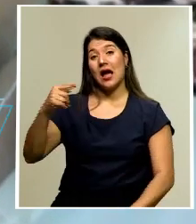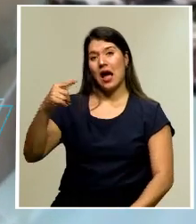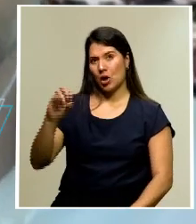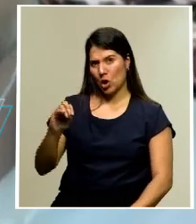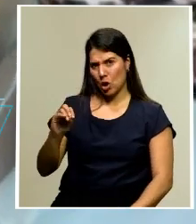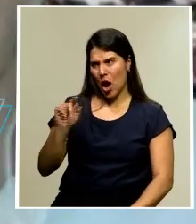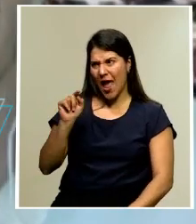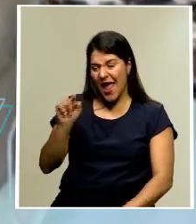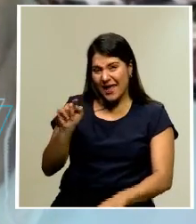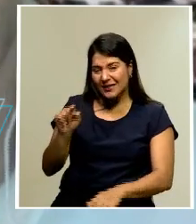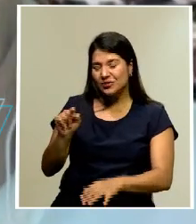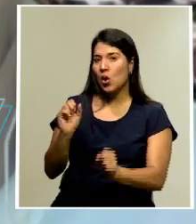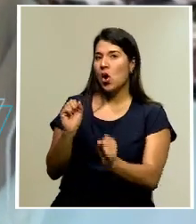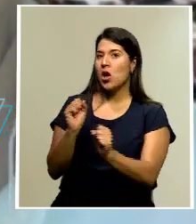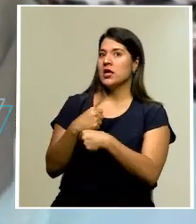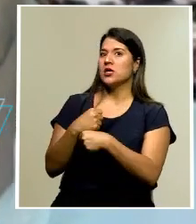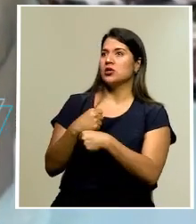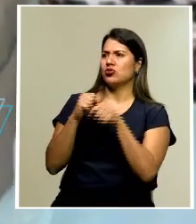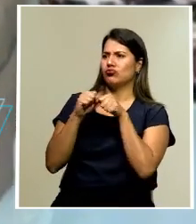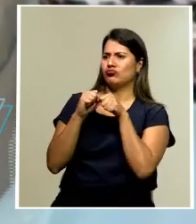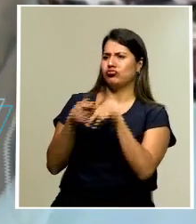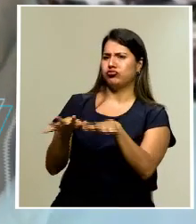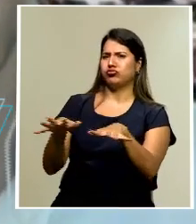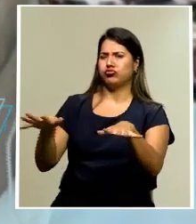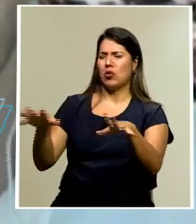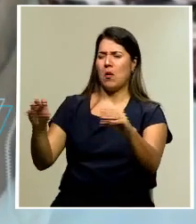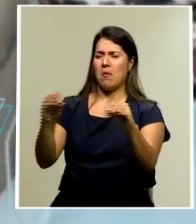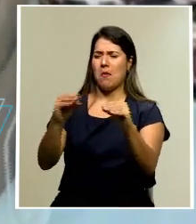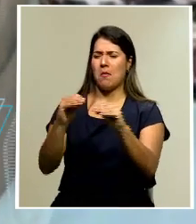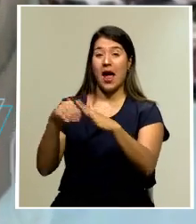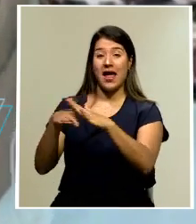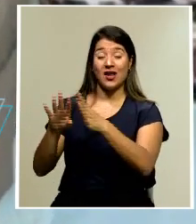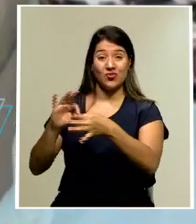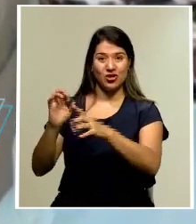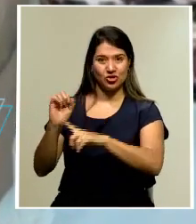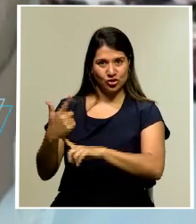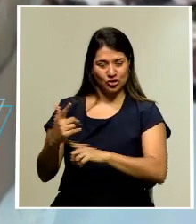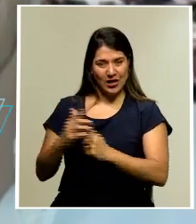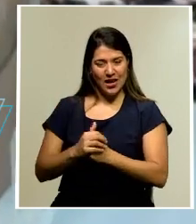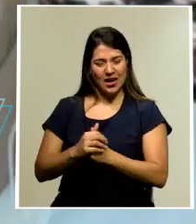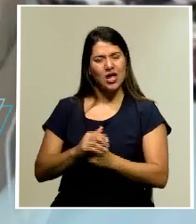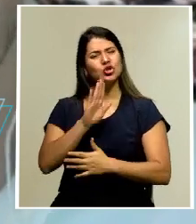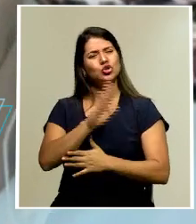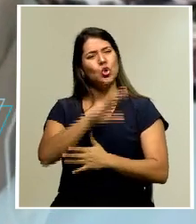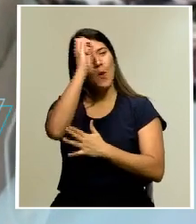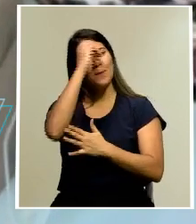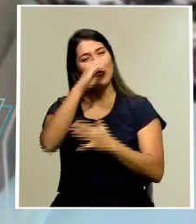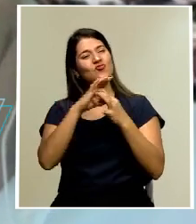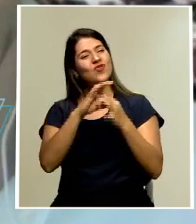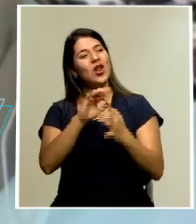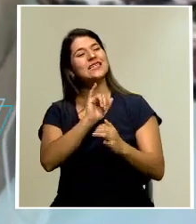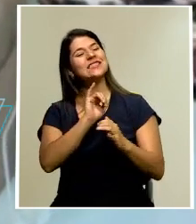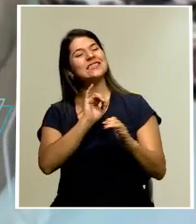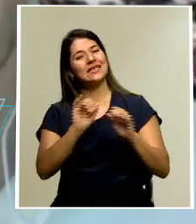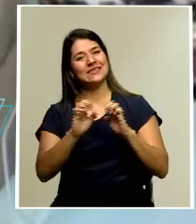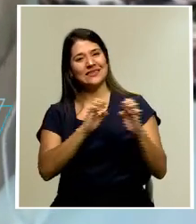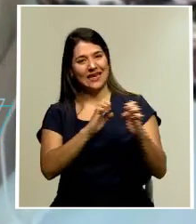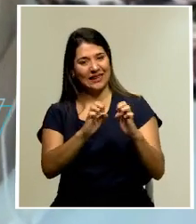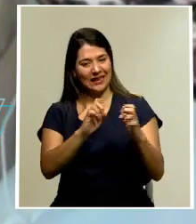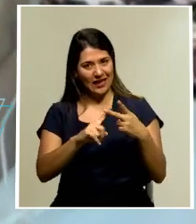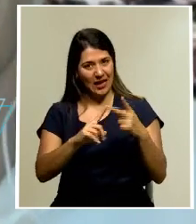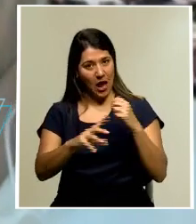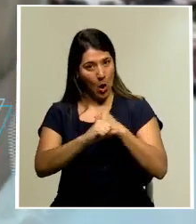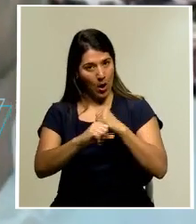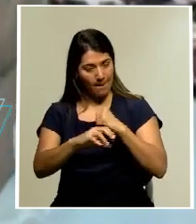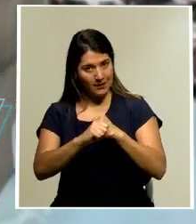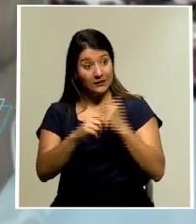generó muchísima polémica en redes. ¿Cómo evalúas este tipo de estrategias o de campañas? Dio que